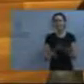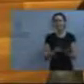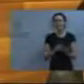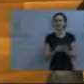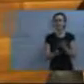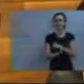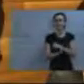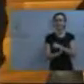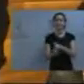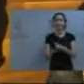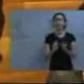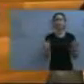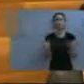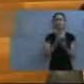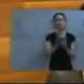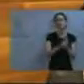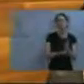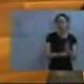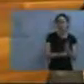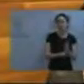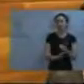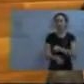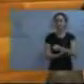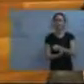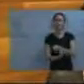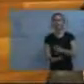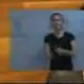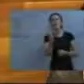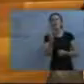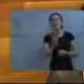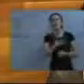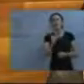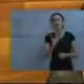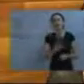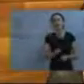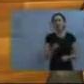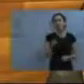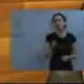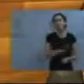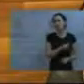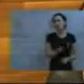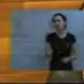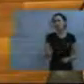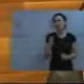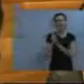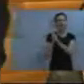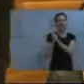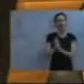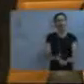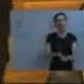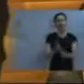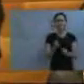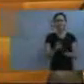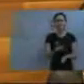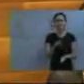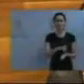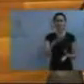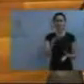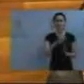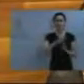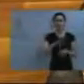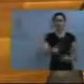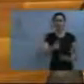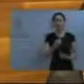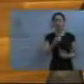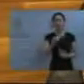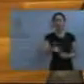no un conjunto de medidas, no una estrategia que quizás... Eso ya es algo que se lleva haciendo muchos años. Yo creo que la última que yo vi de aquí